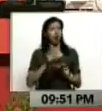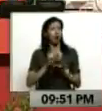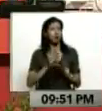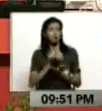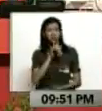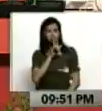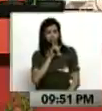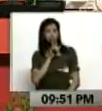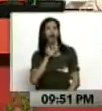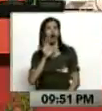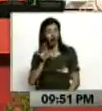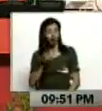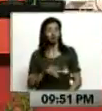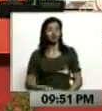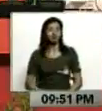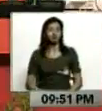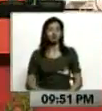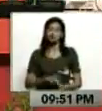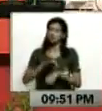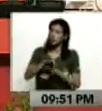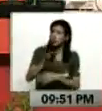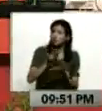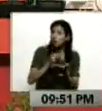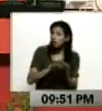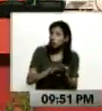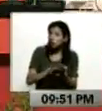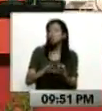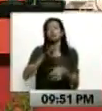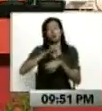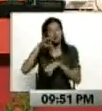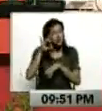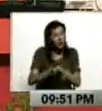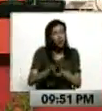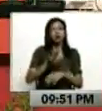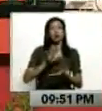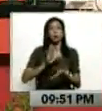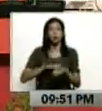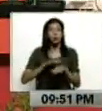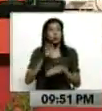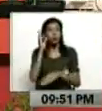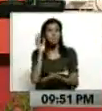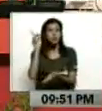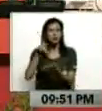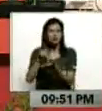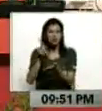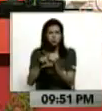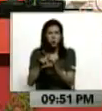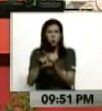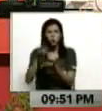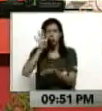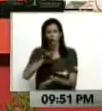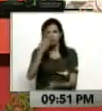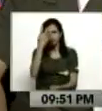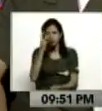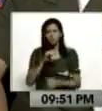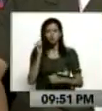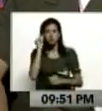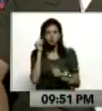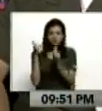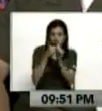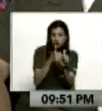ahí tranquilita por eso es que dice deje quieto que está aquí es soldada 4 de Febrero